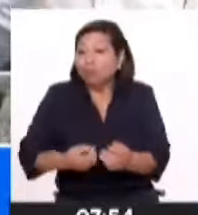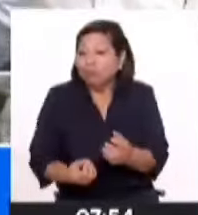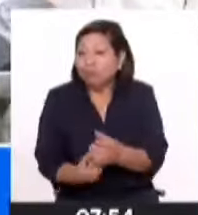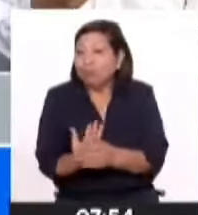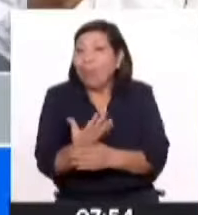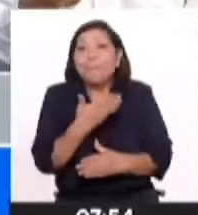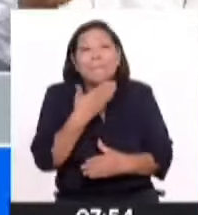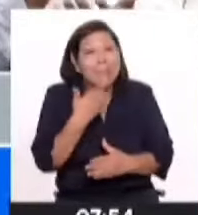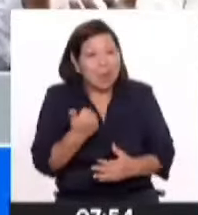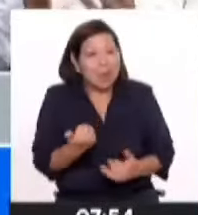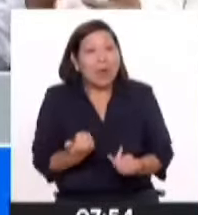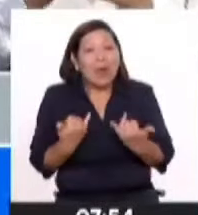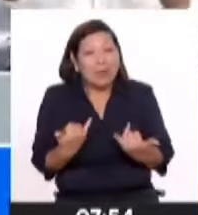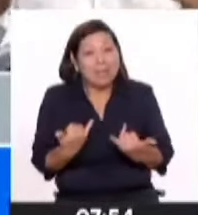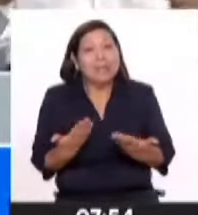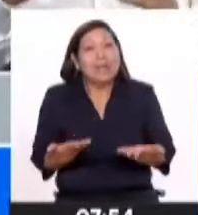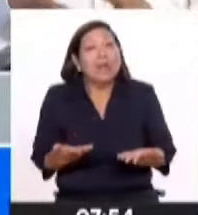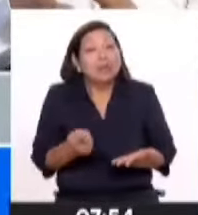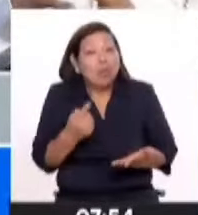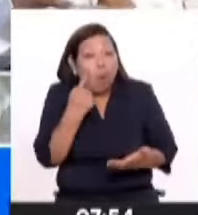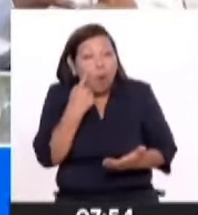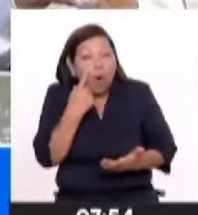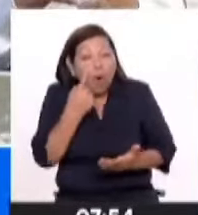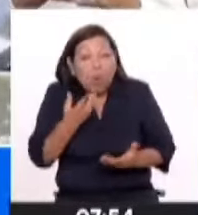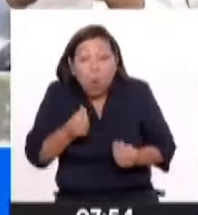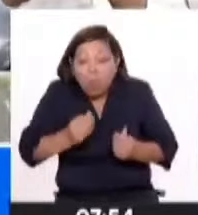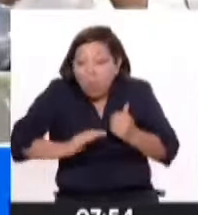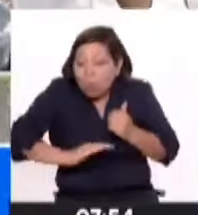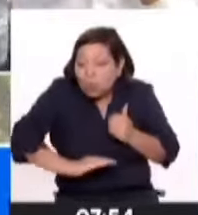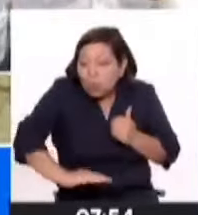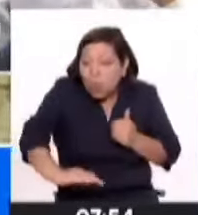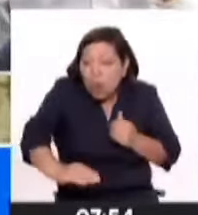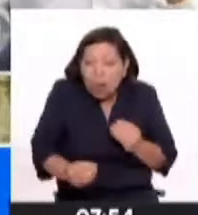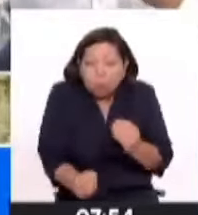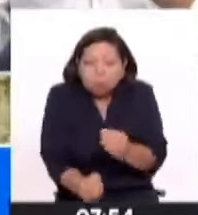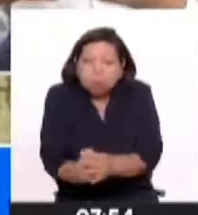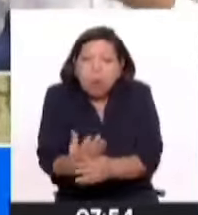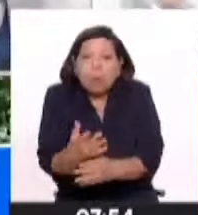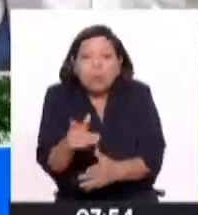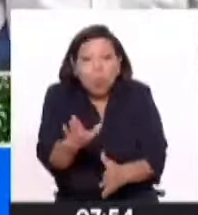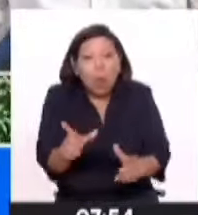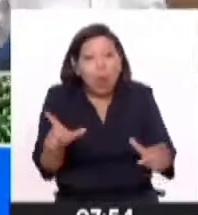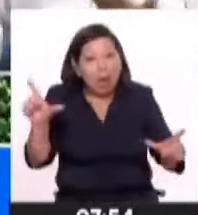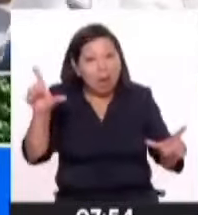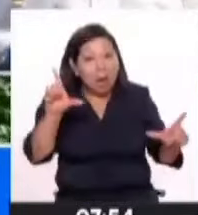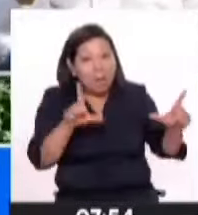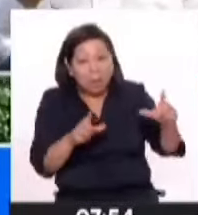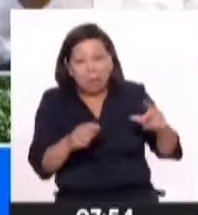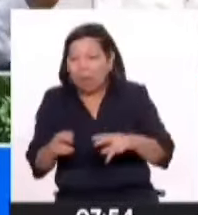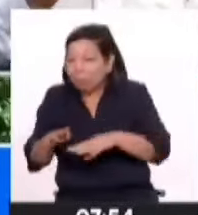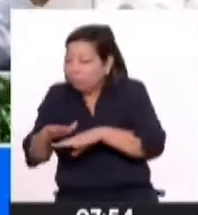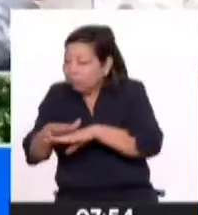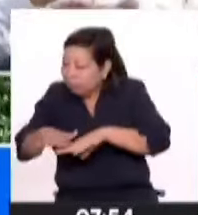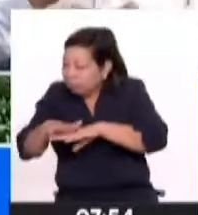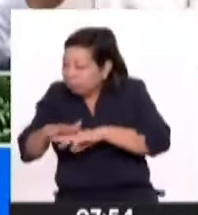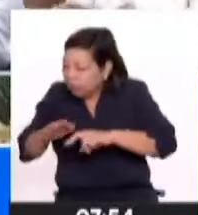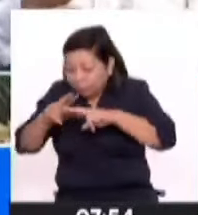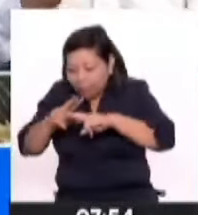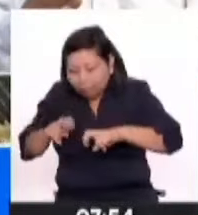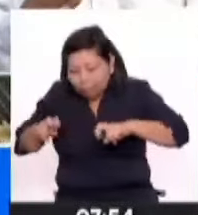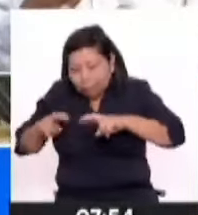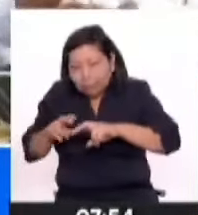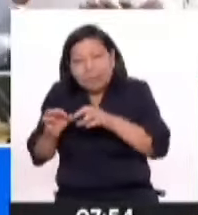ese rol, en ese aspecto de conocer la calidad de los suelos, los laboratorios, nuestra red de laboratorios juegan un